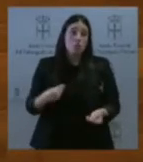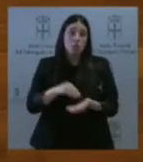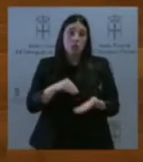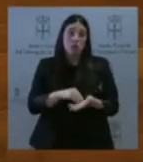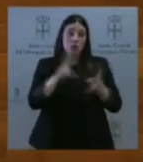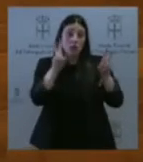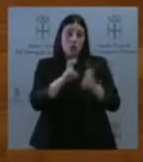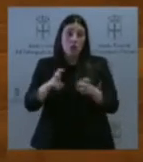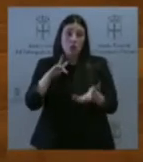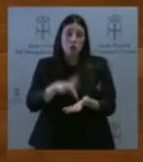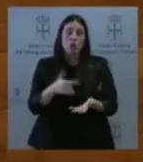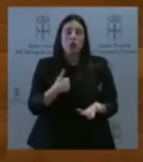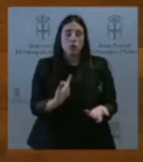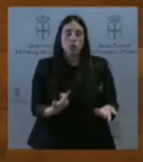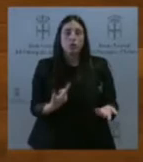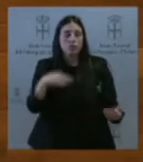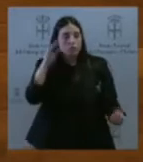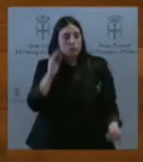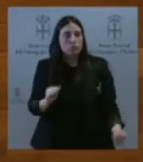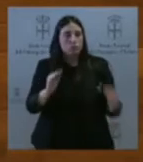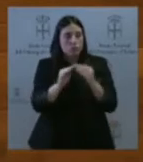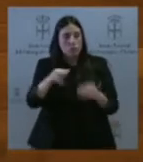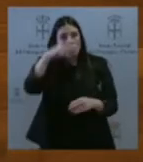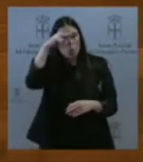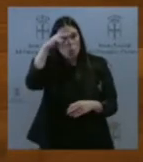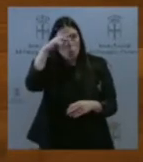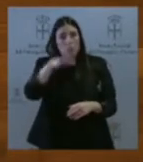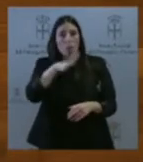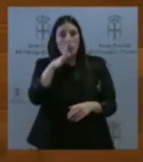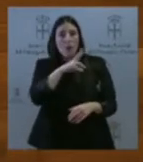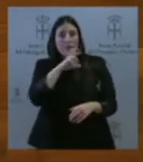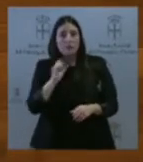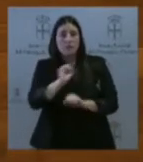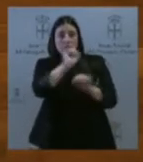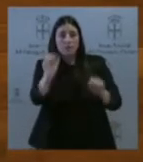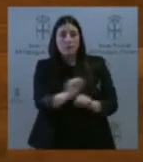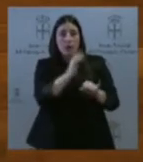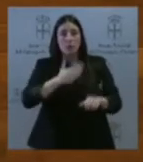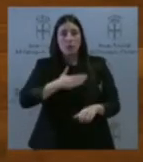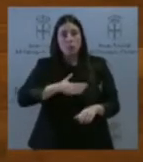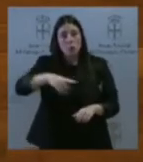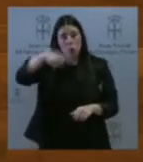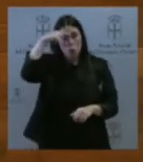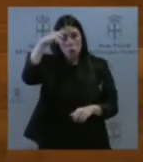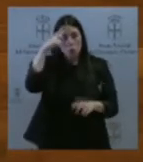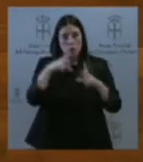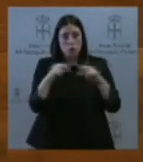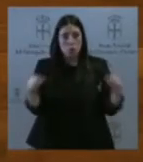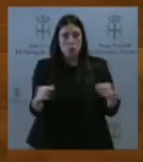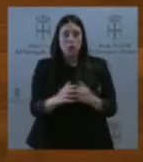su preocupación por la conservación de nuestro patrimonio cultural, de todo nuestro patrimonio cultural. Como consellera, preocúpame